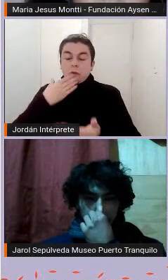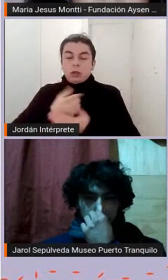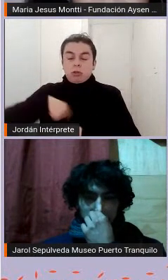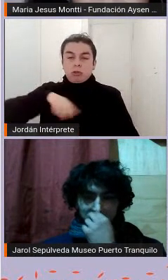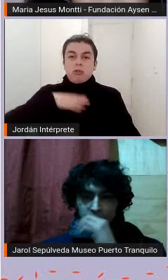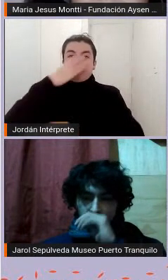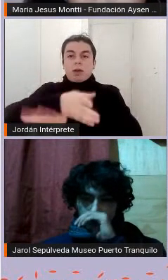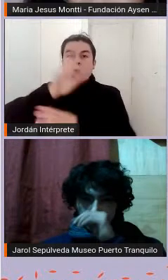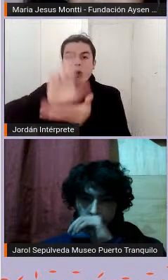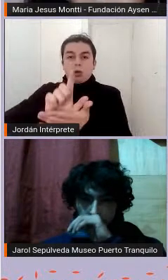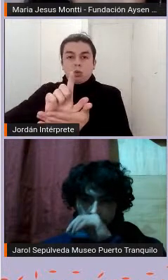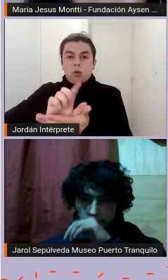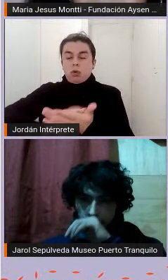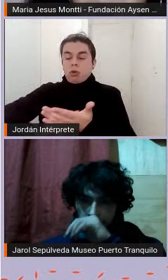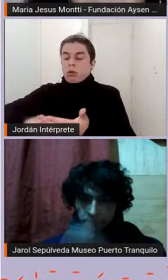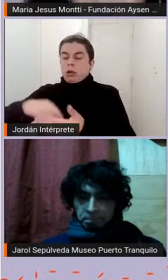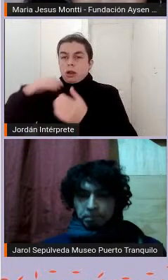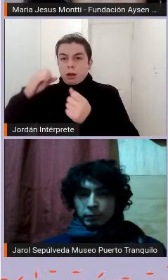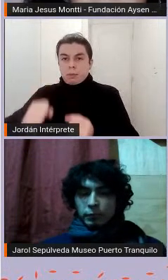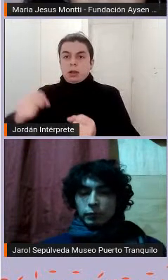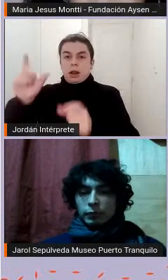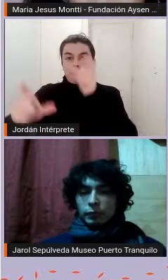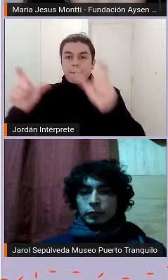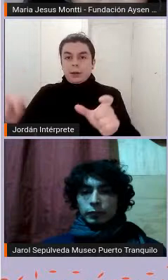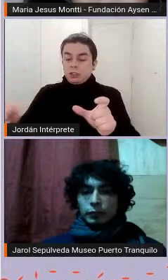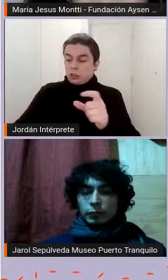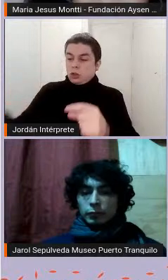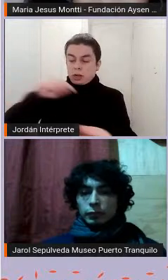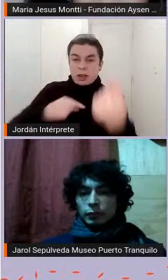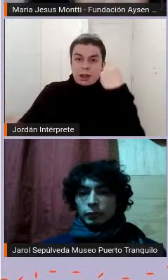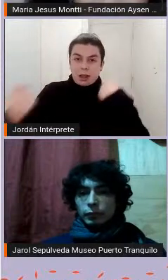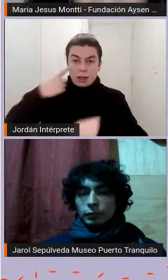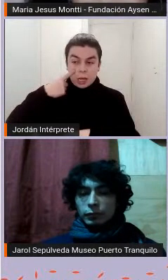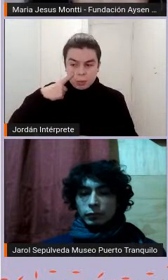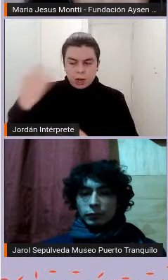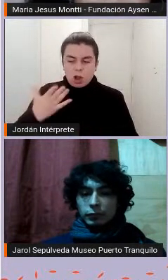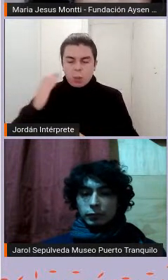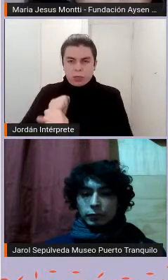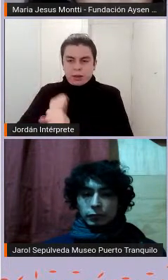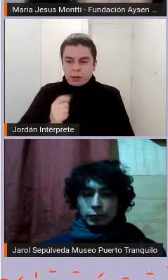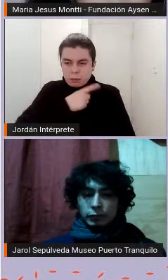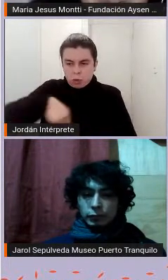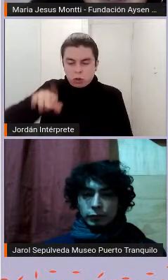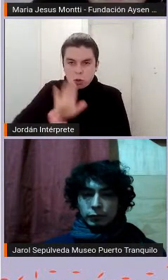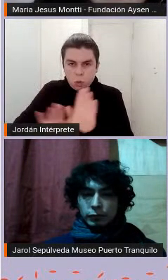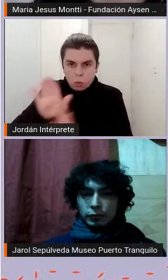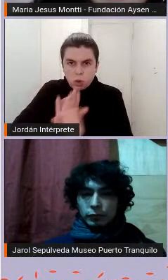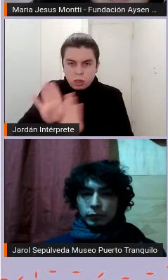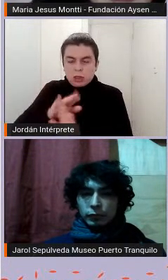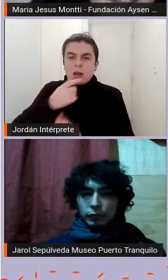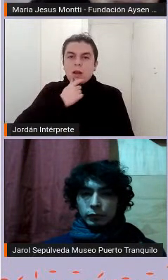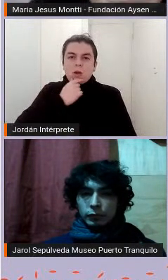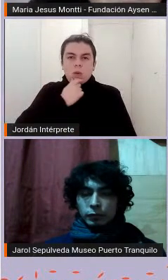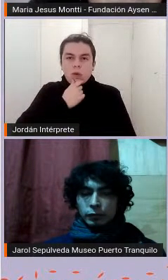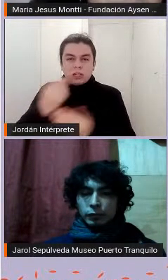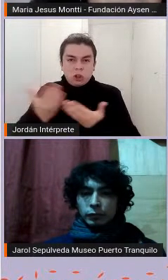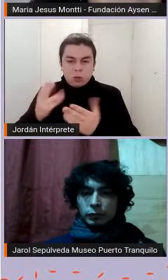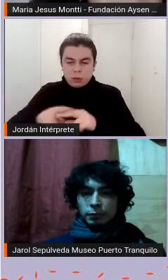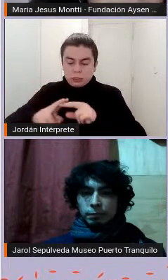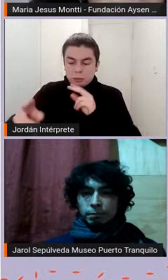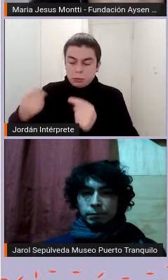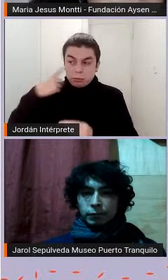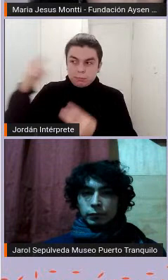comunidad puedan ir y observar cómo se trabaja la conservación de los huesos.